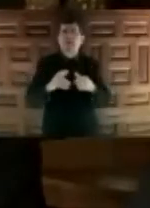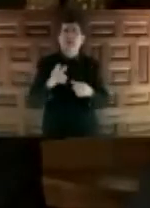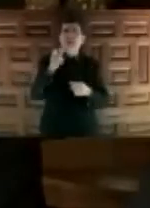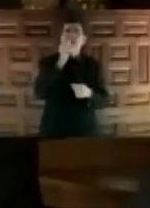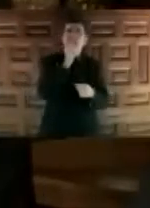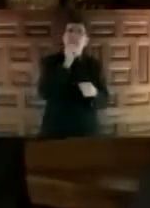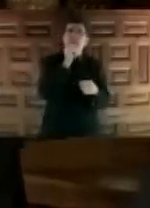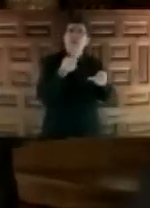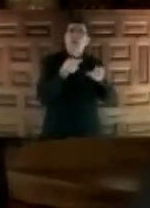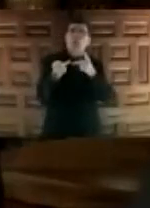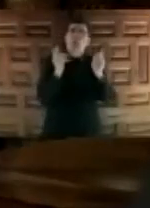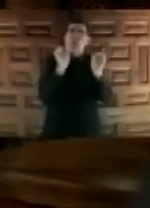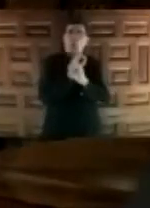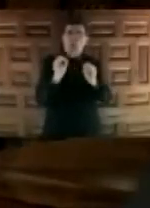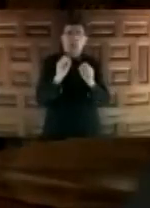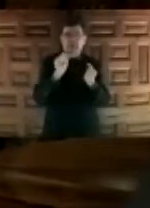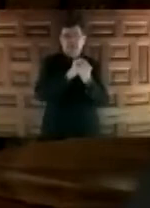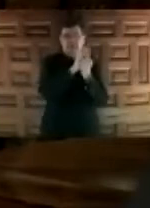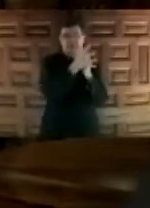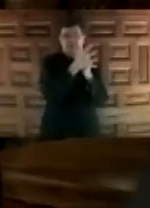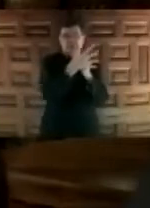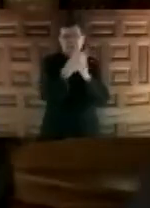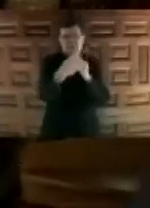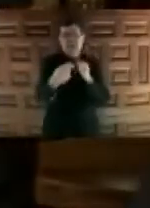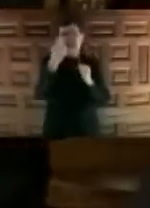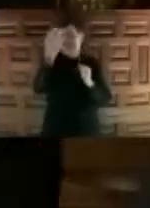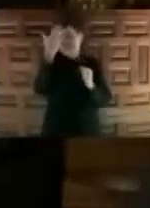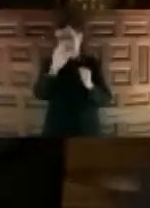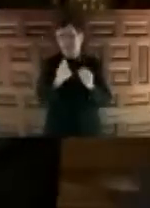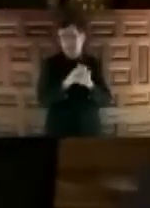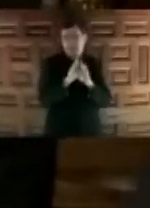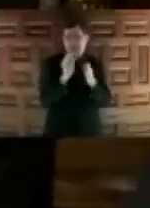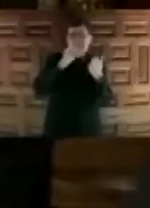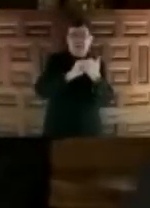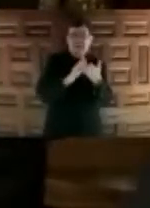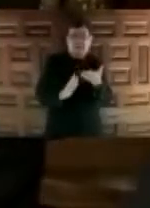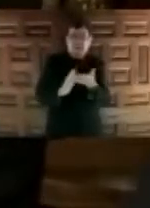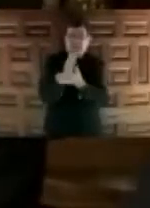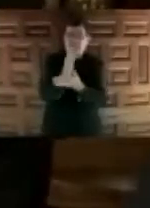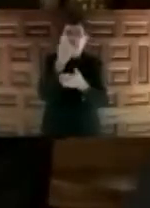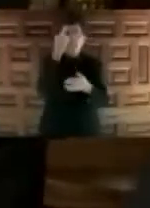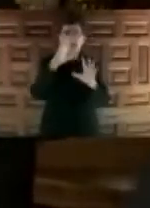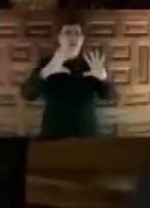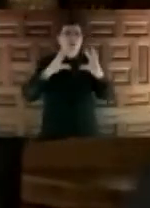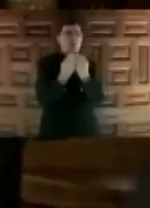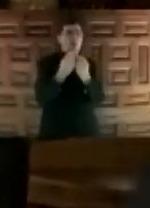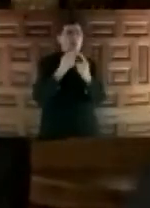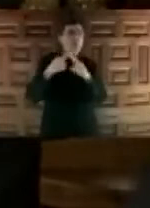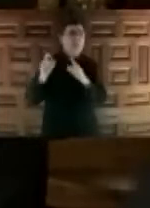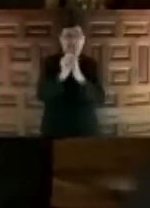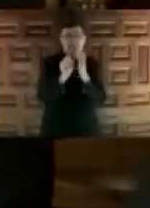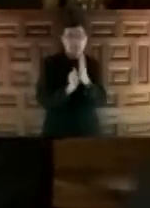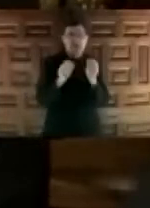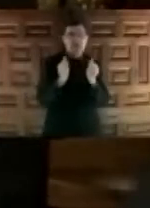no estaba prevista, la pandemia. Una situación que marca el gran reto para el conjunto del